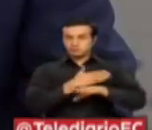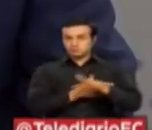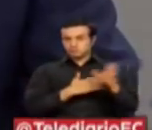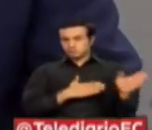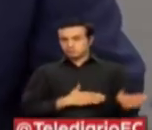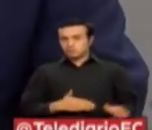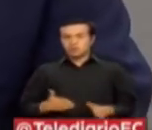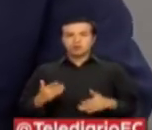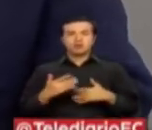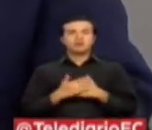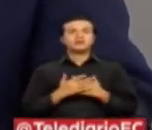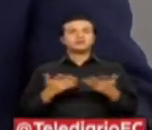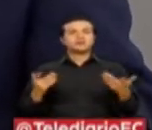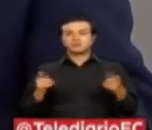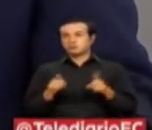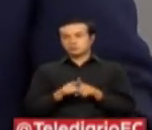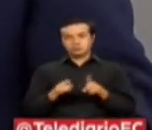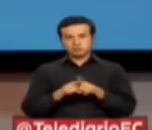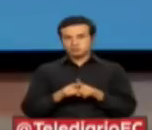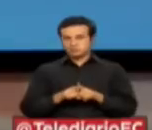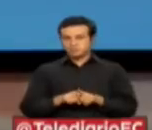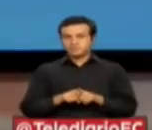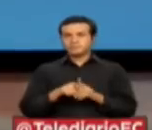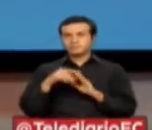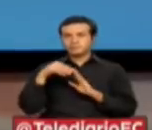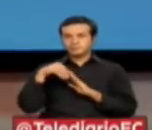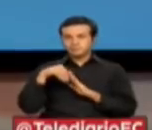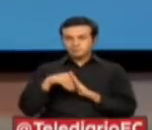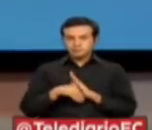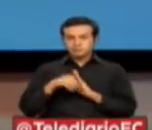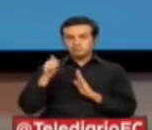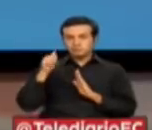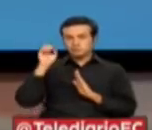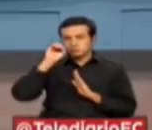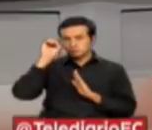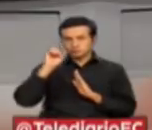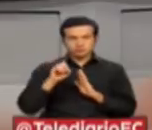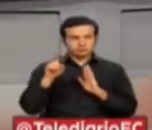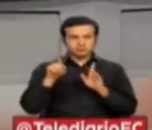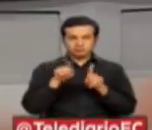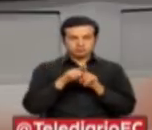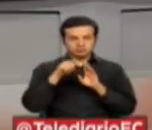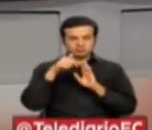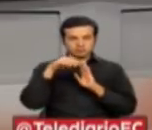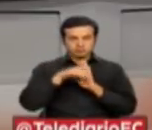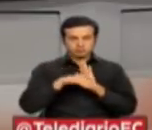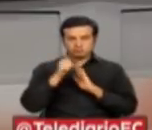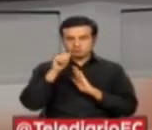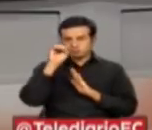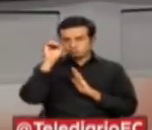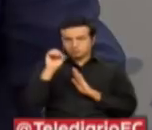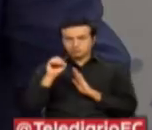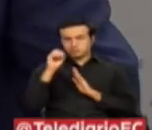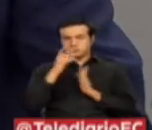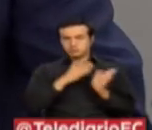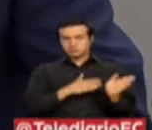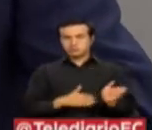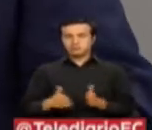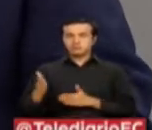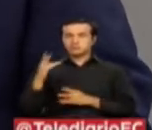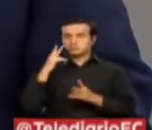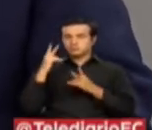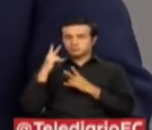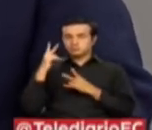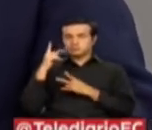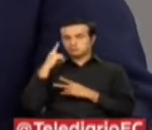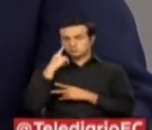menos corresponde a la misma proporción. Así es. Una caída de 10 puntos aproximadamente. Entre tanto, veamos